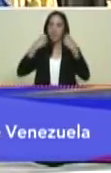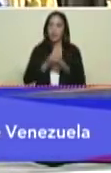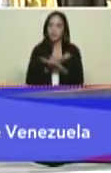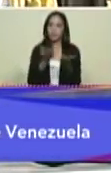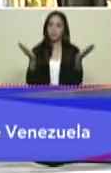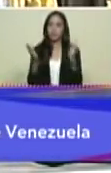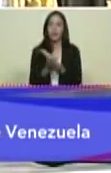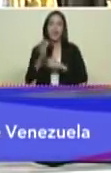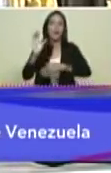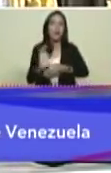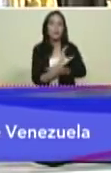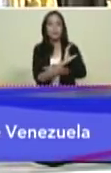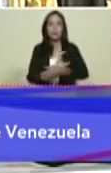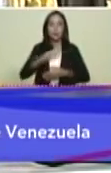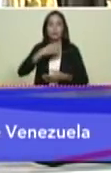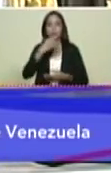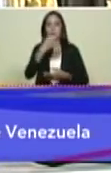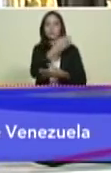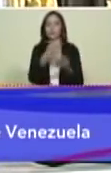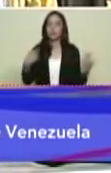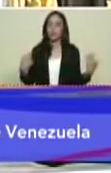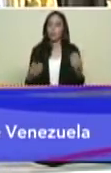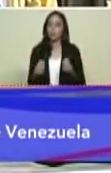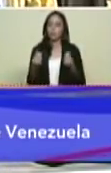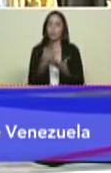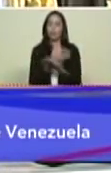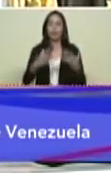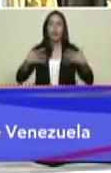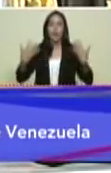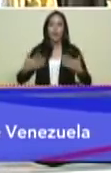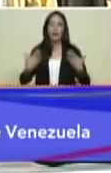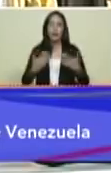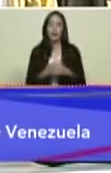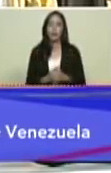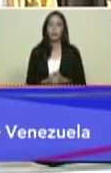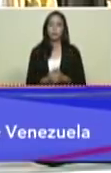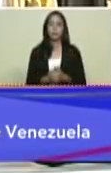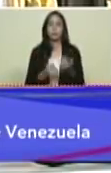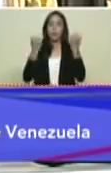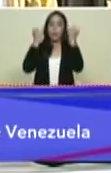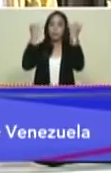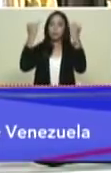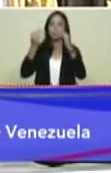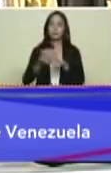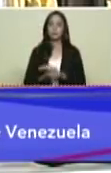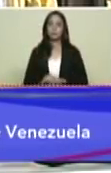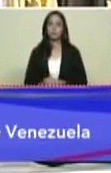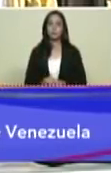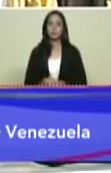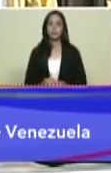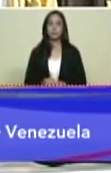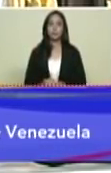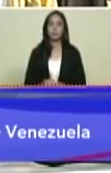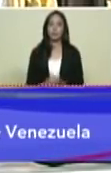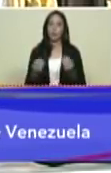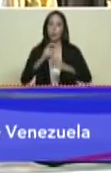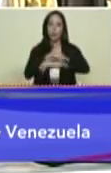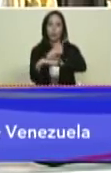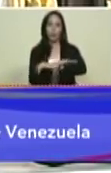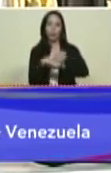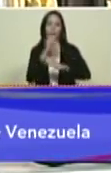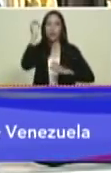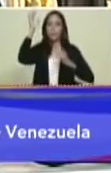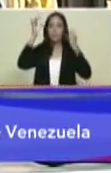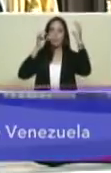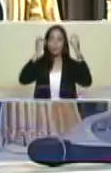del canto. De eso estamos llenos nosotros, de felicidad, de ímpetu, de alegría, de nueva fuerza, de